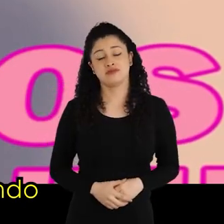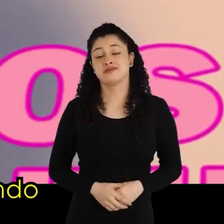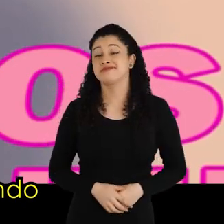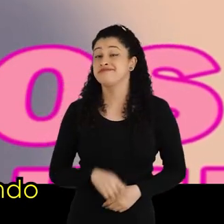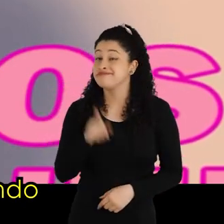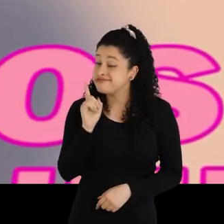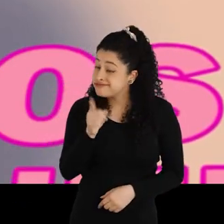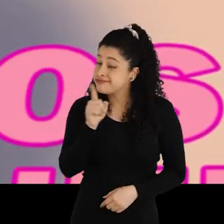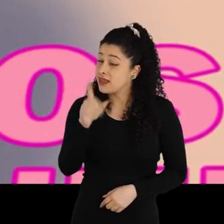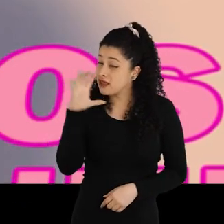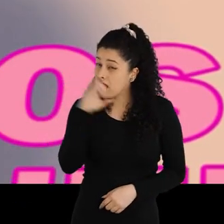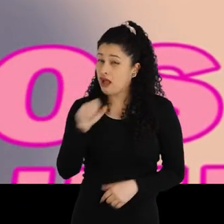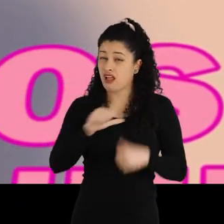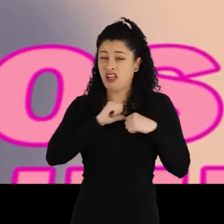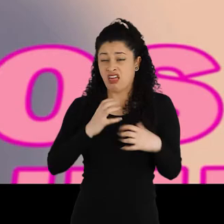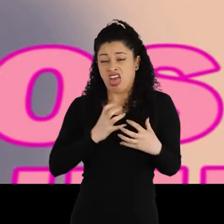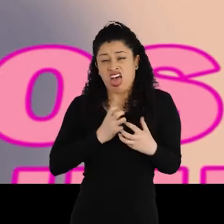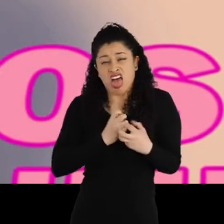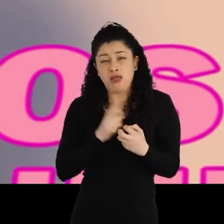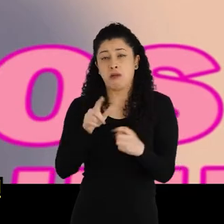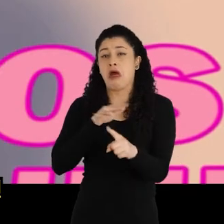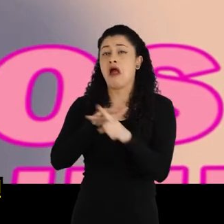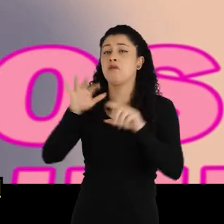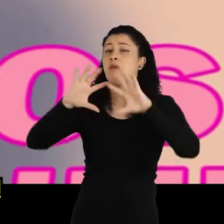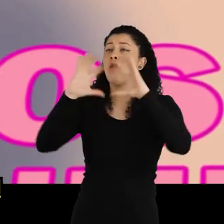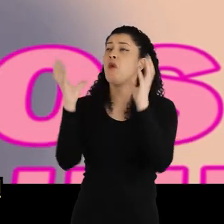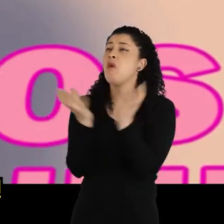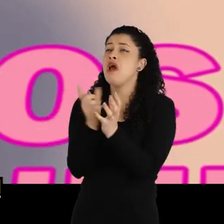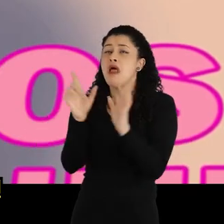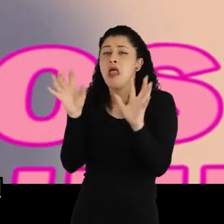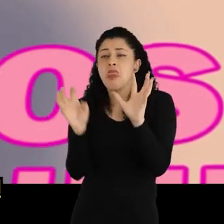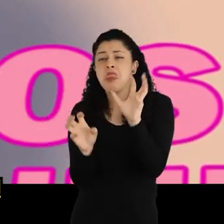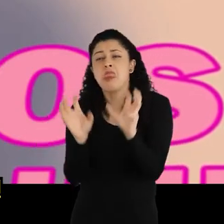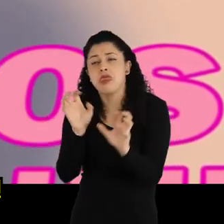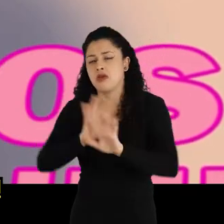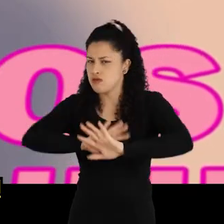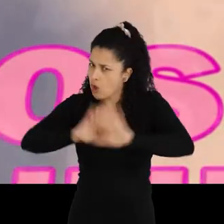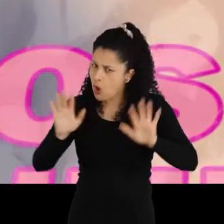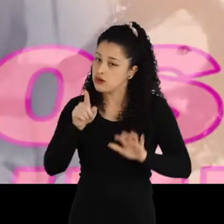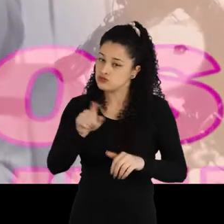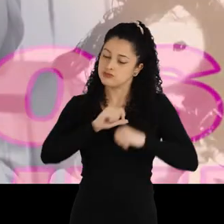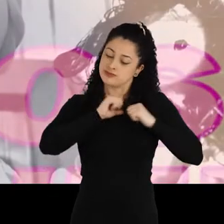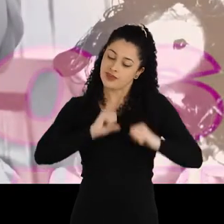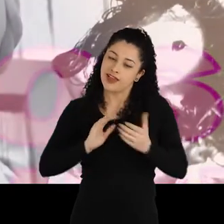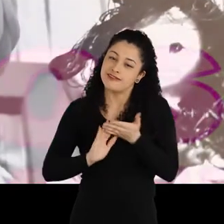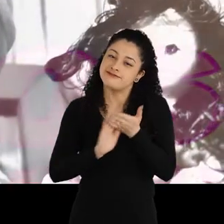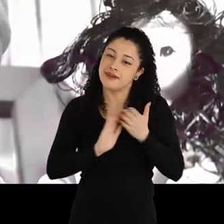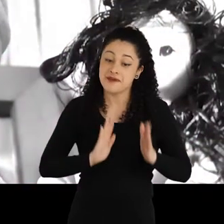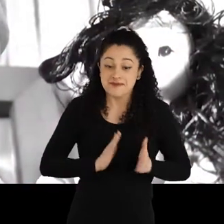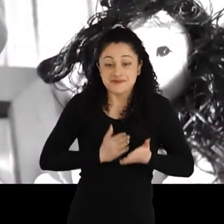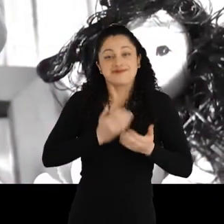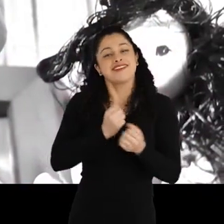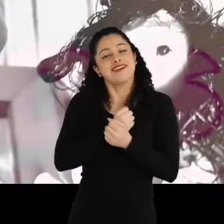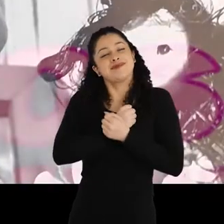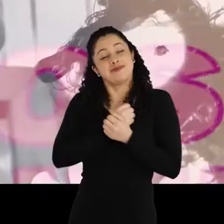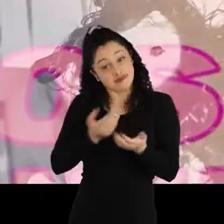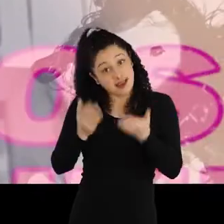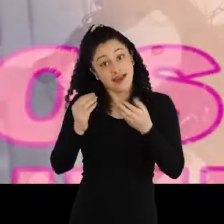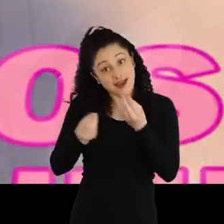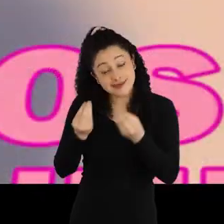está destruyendo. Debes hacerlo, Rosita. Tu corazón está lleno de amor. Yo no puedo por